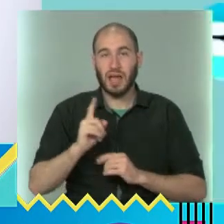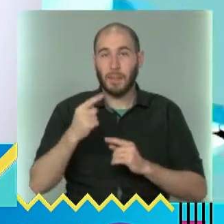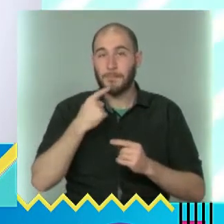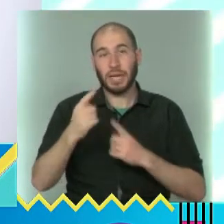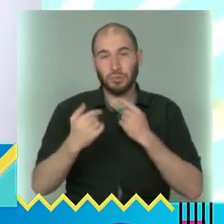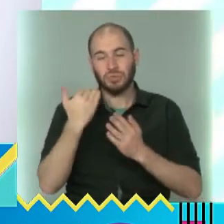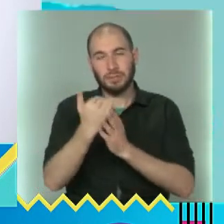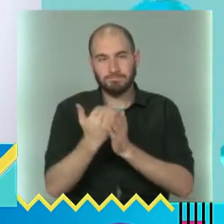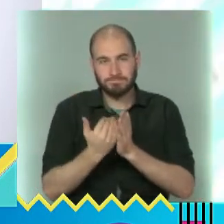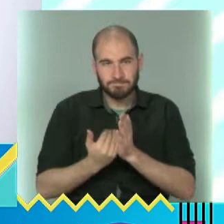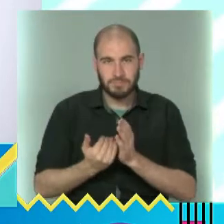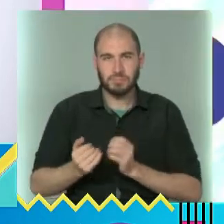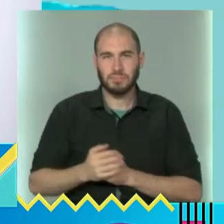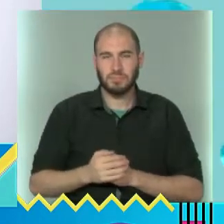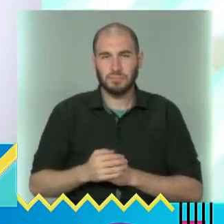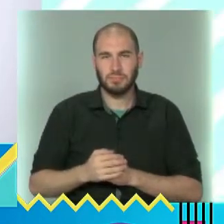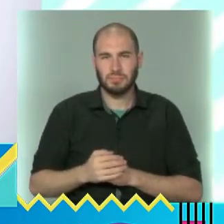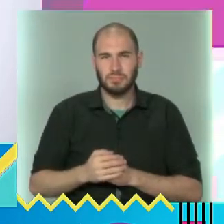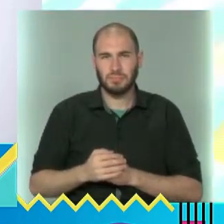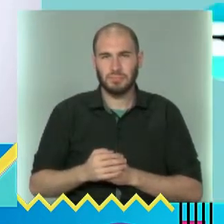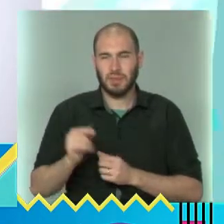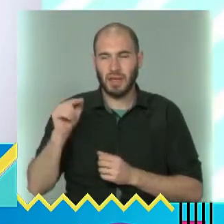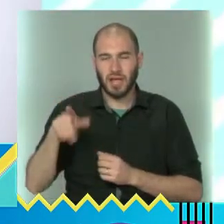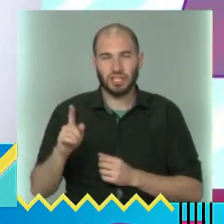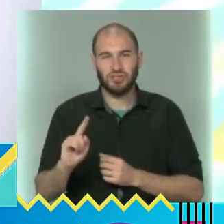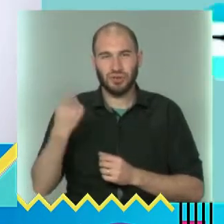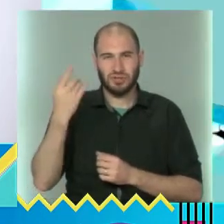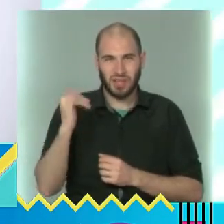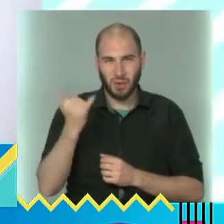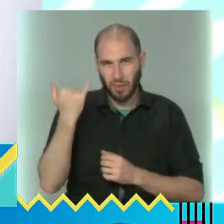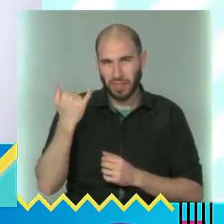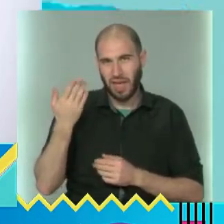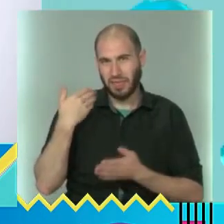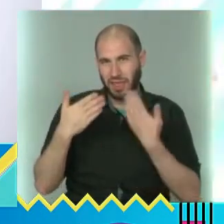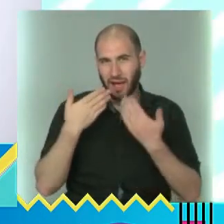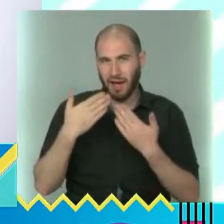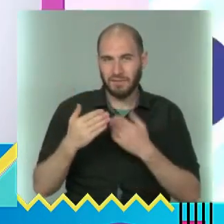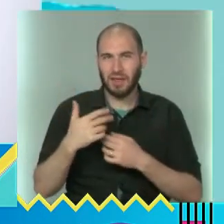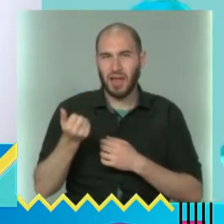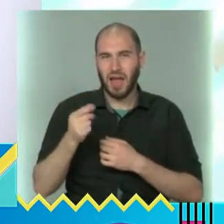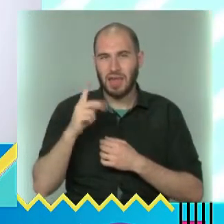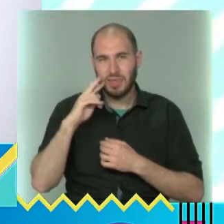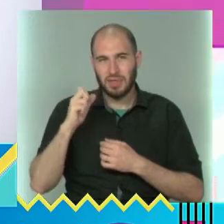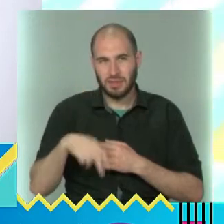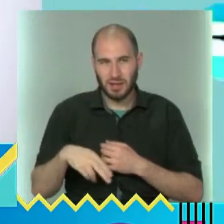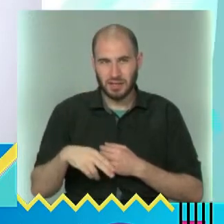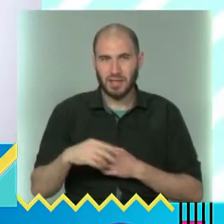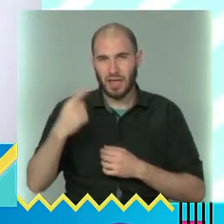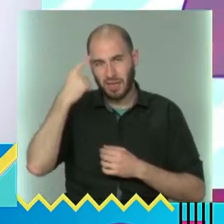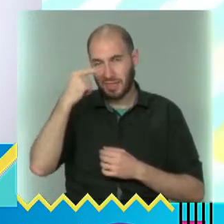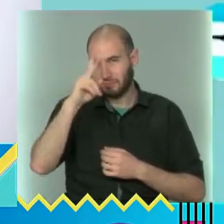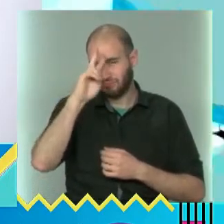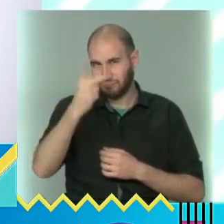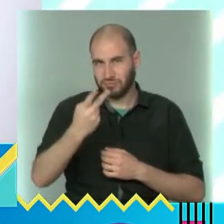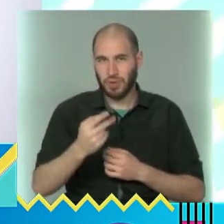preguntas, que el otro encuentre la solución por sí mismo. A esto otro que decía también Adrián, de poder cambiar el paradigma, poder